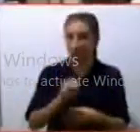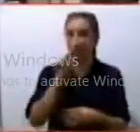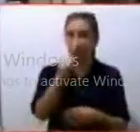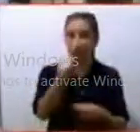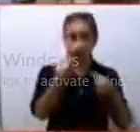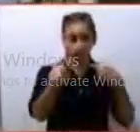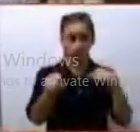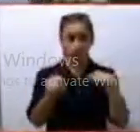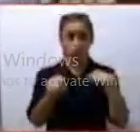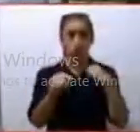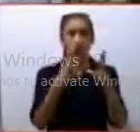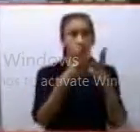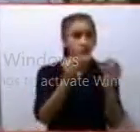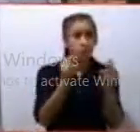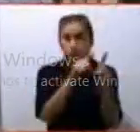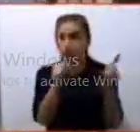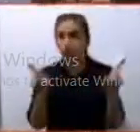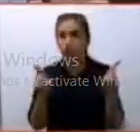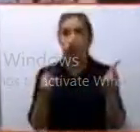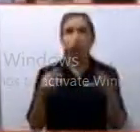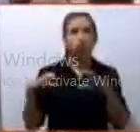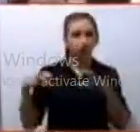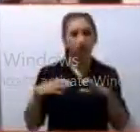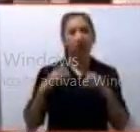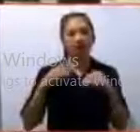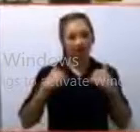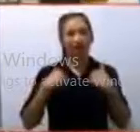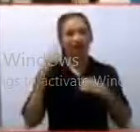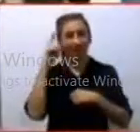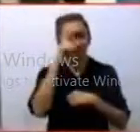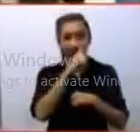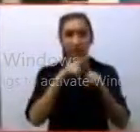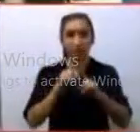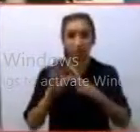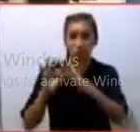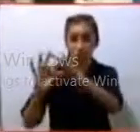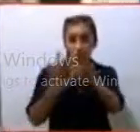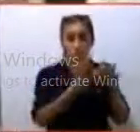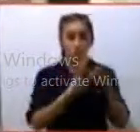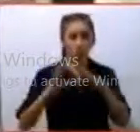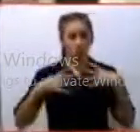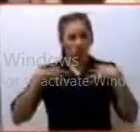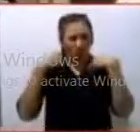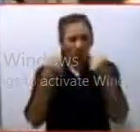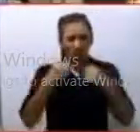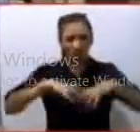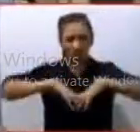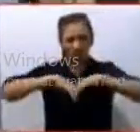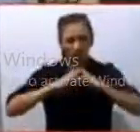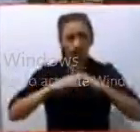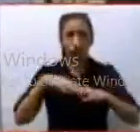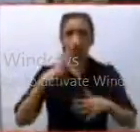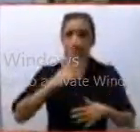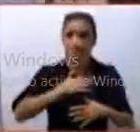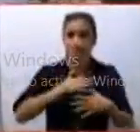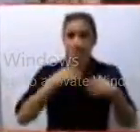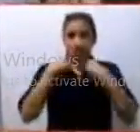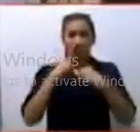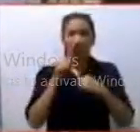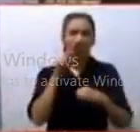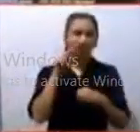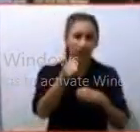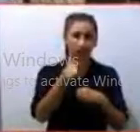yo y como muchos estamos pasando momentos muy difíciles, pero la unión hace la fuerza. En mi fuerza estás tú